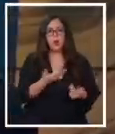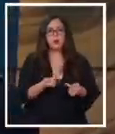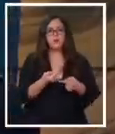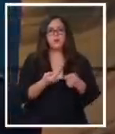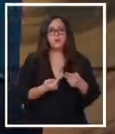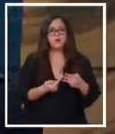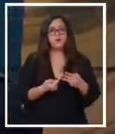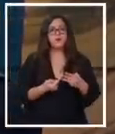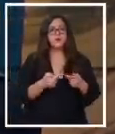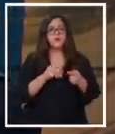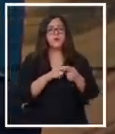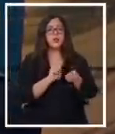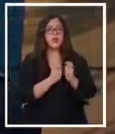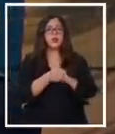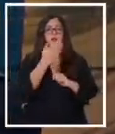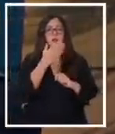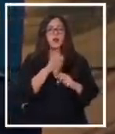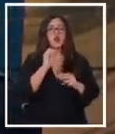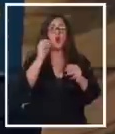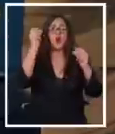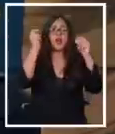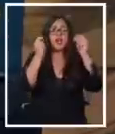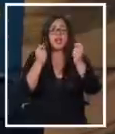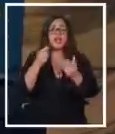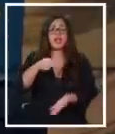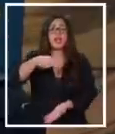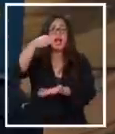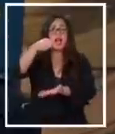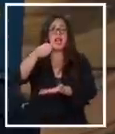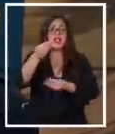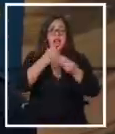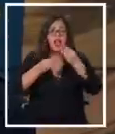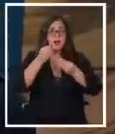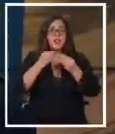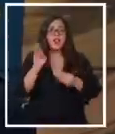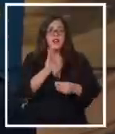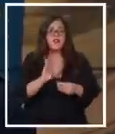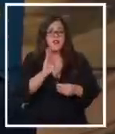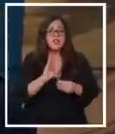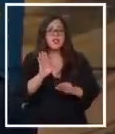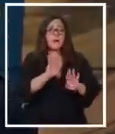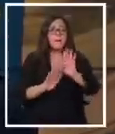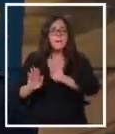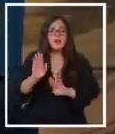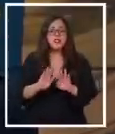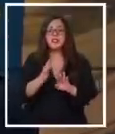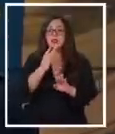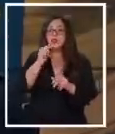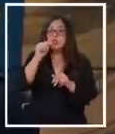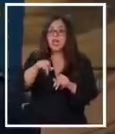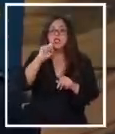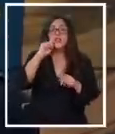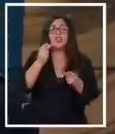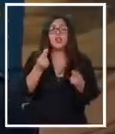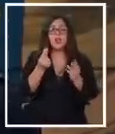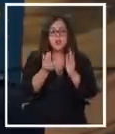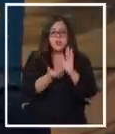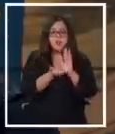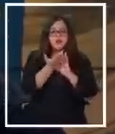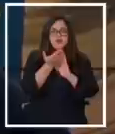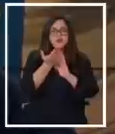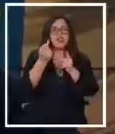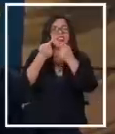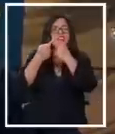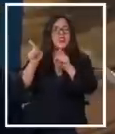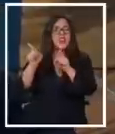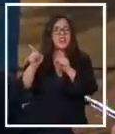la mejora o el crear la canasta básica protegida porque la canasta básica ha tenido una inflación superior a la